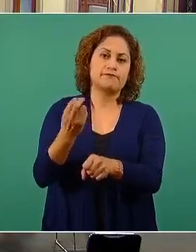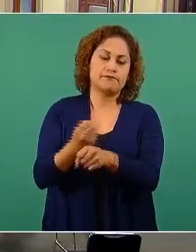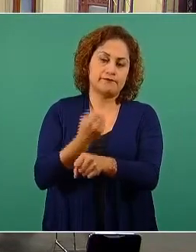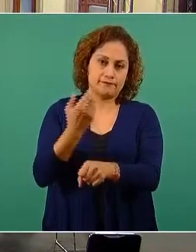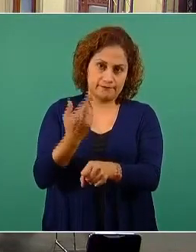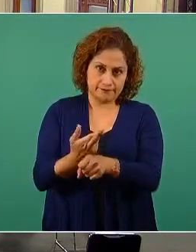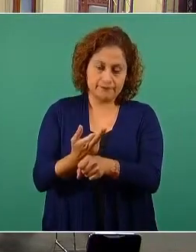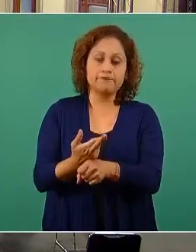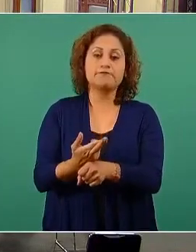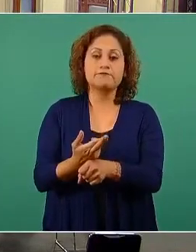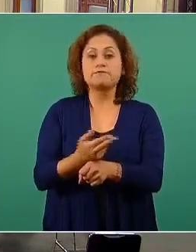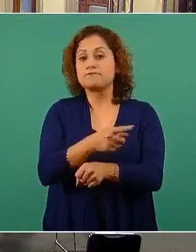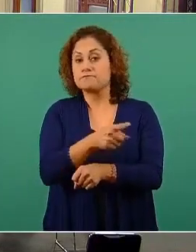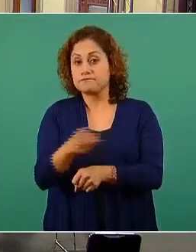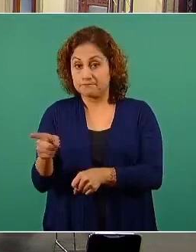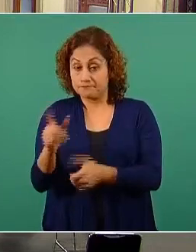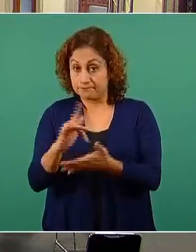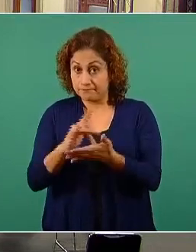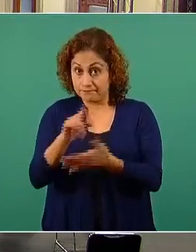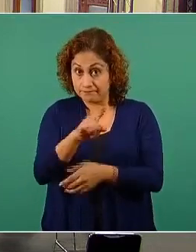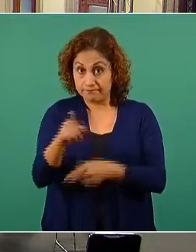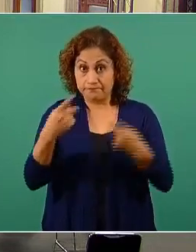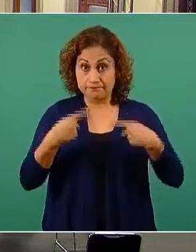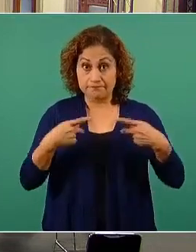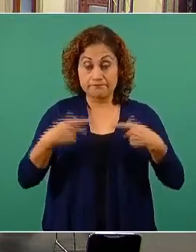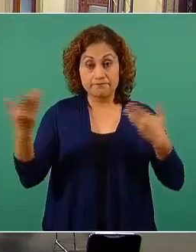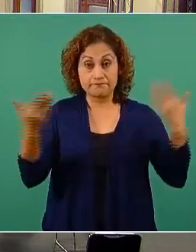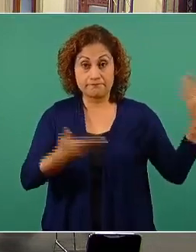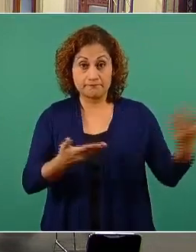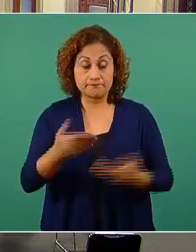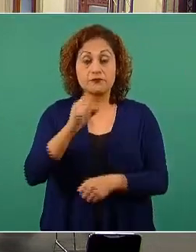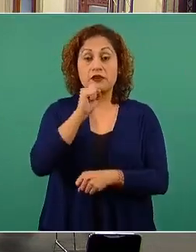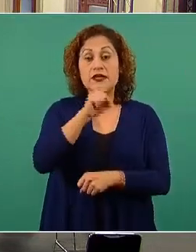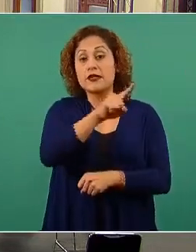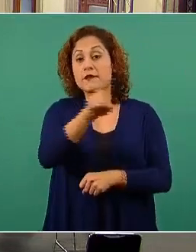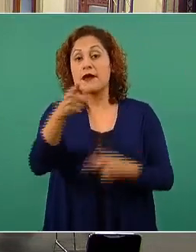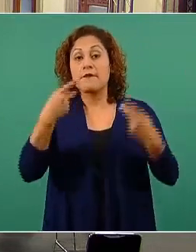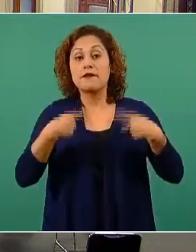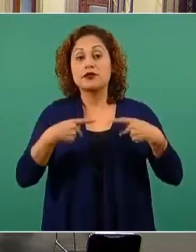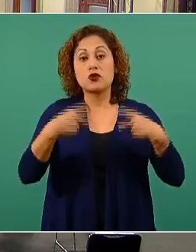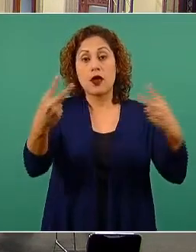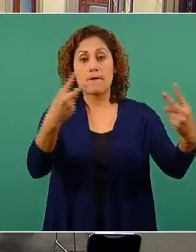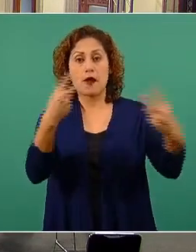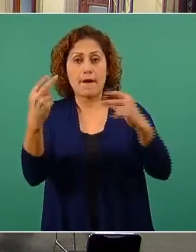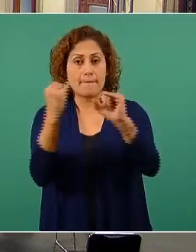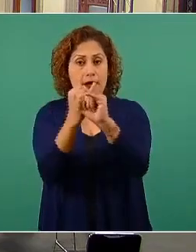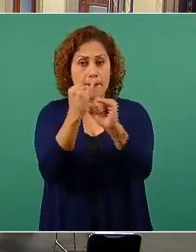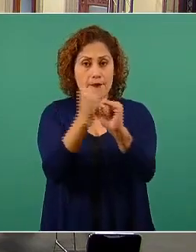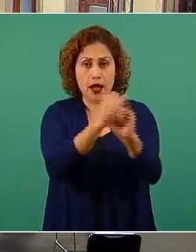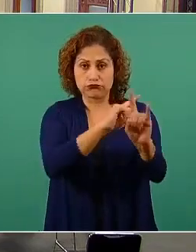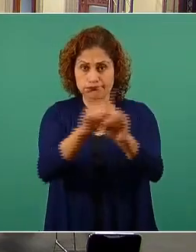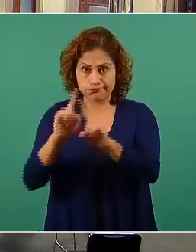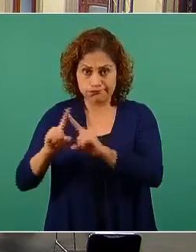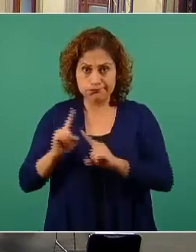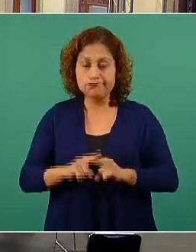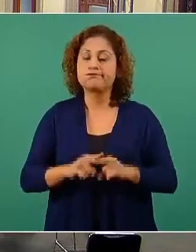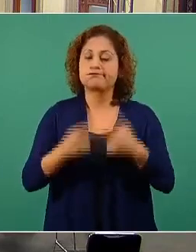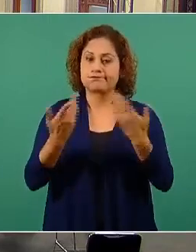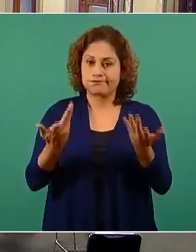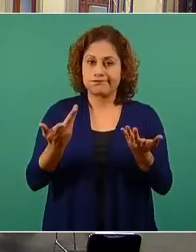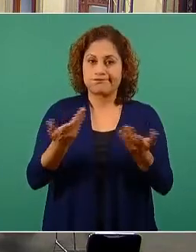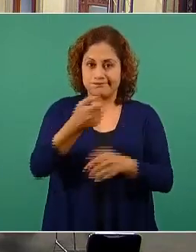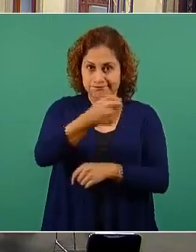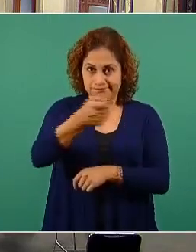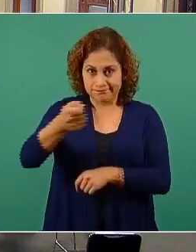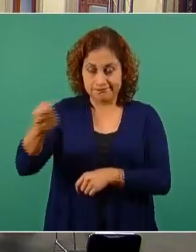y todos los presentes, así como a toda la población que nos sigue a través de los diferentes medios de comunicación y